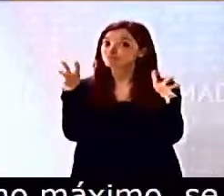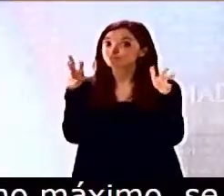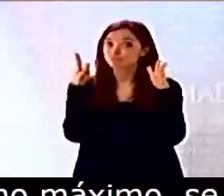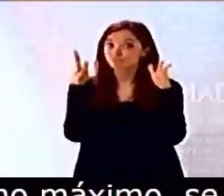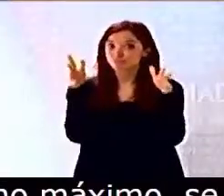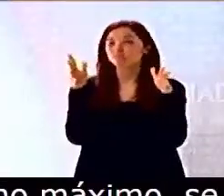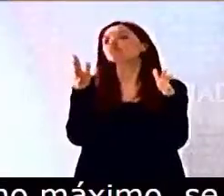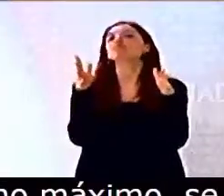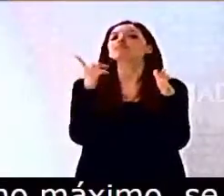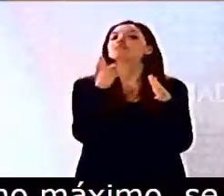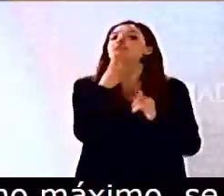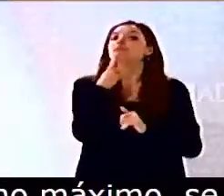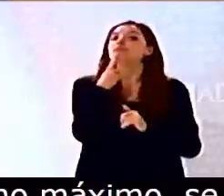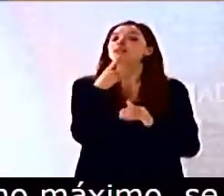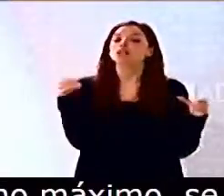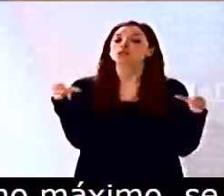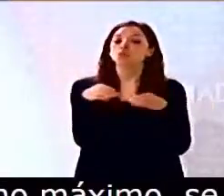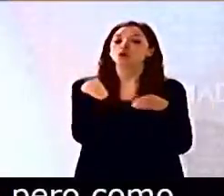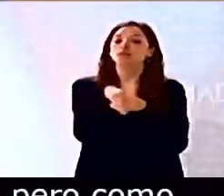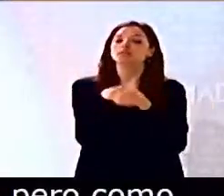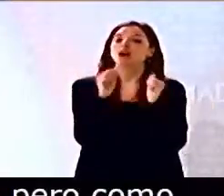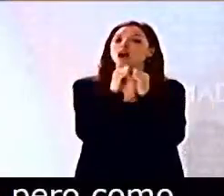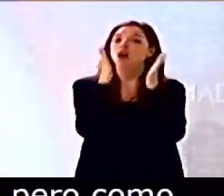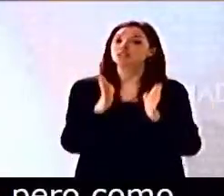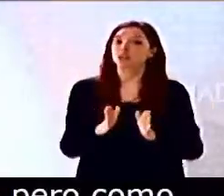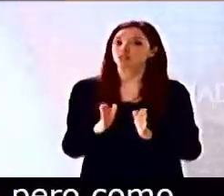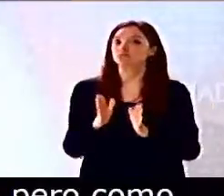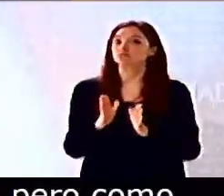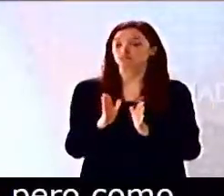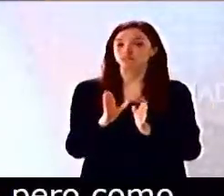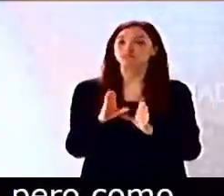recomendación, que las reuniones en los domicilios o en los espacios